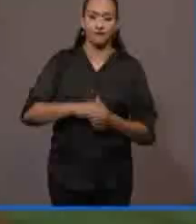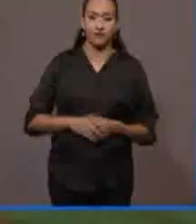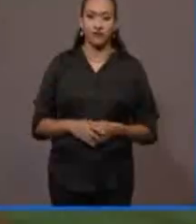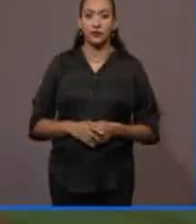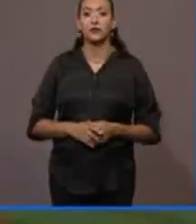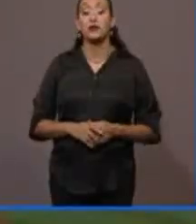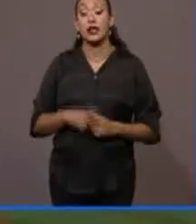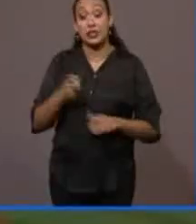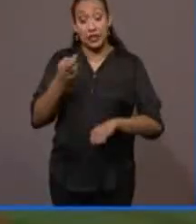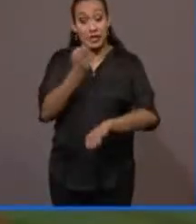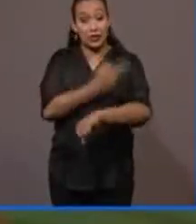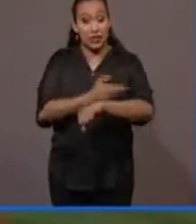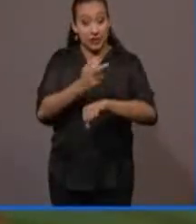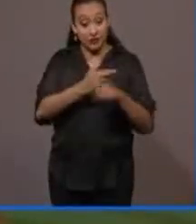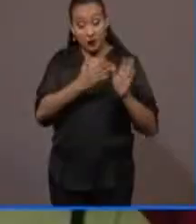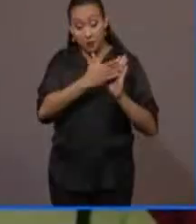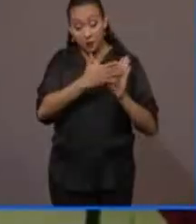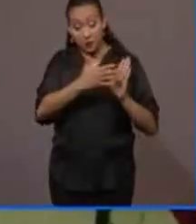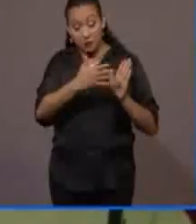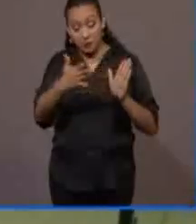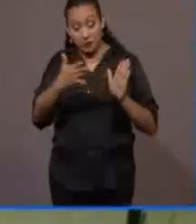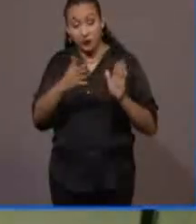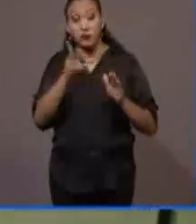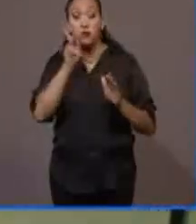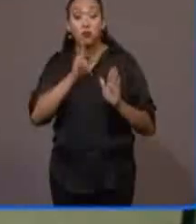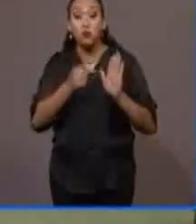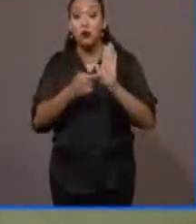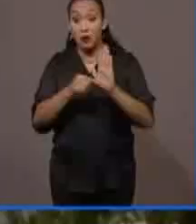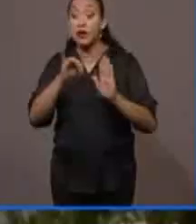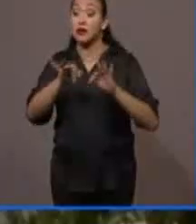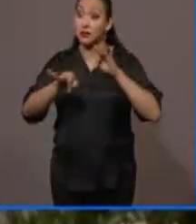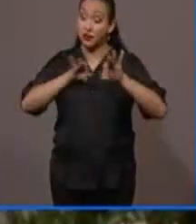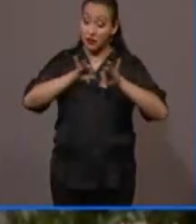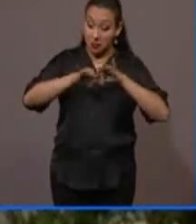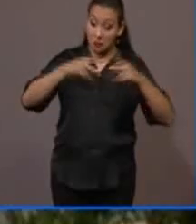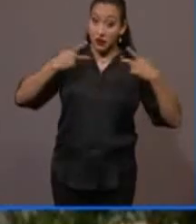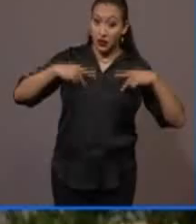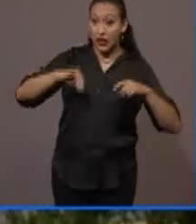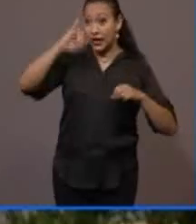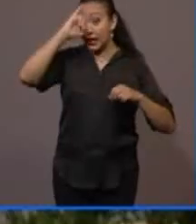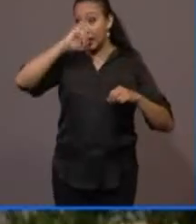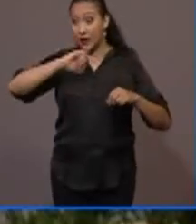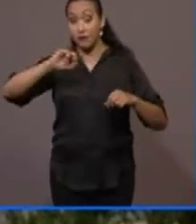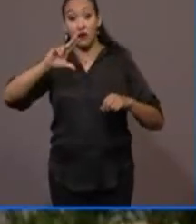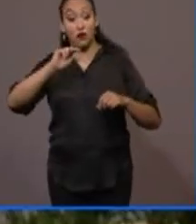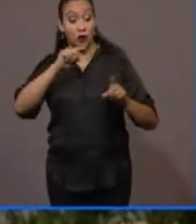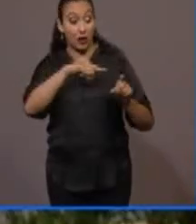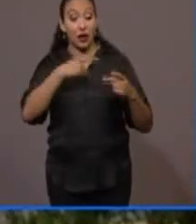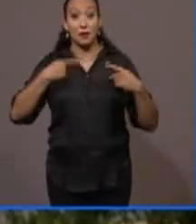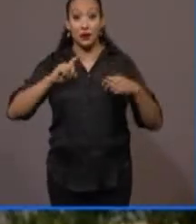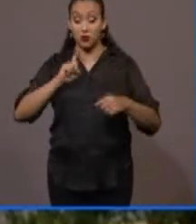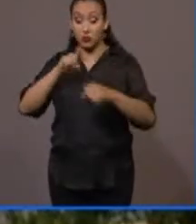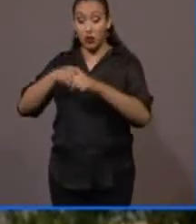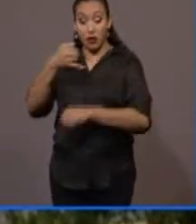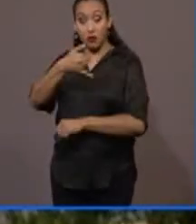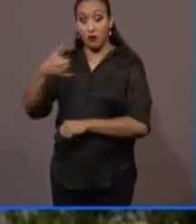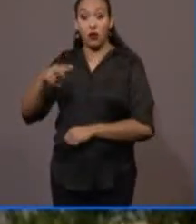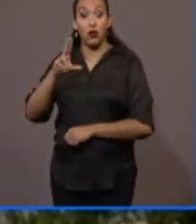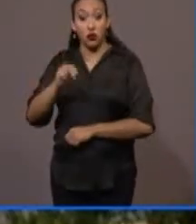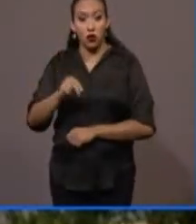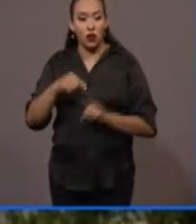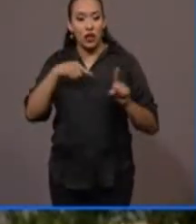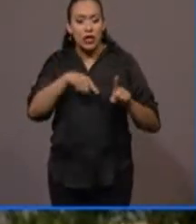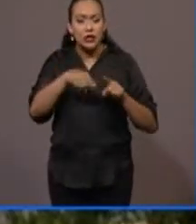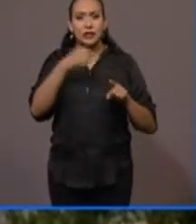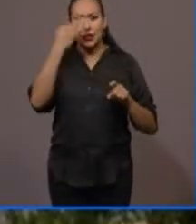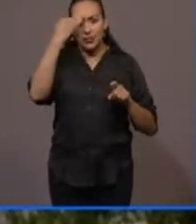si durante el procedimiento jurisdiccional se demuestra la relación de trabajo y además que el patrón no inscribió al trabajador al Infonavit y mientras